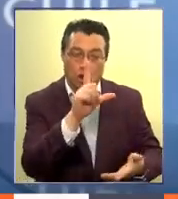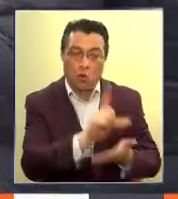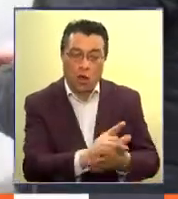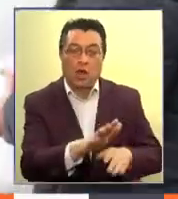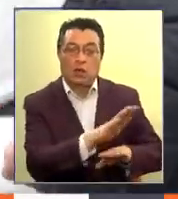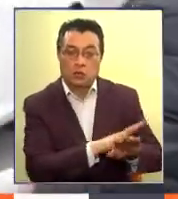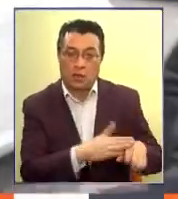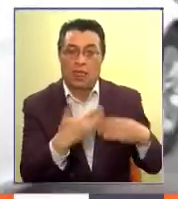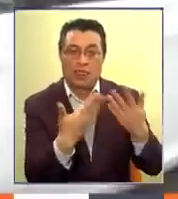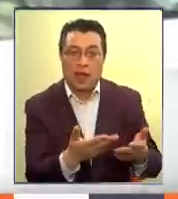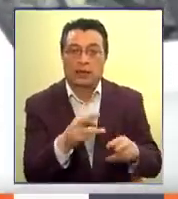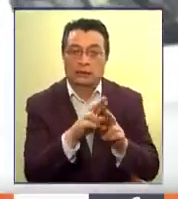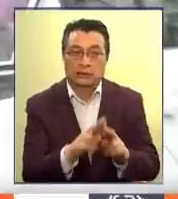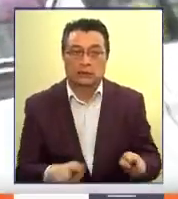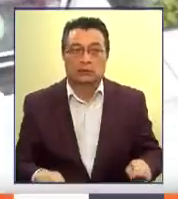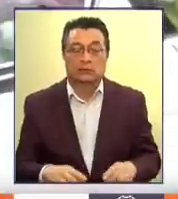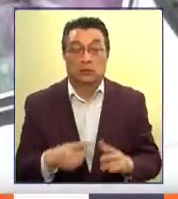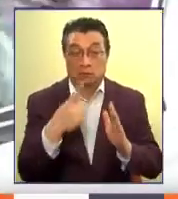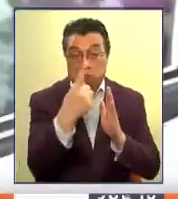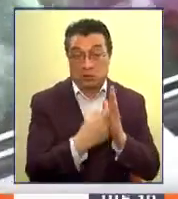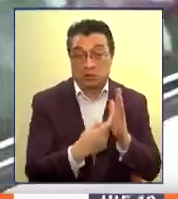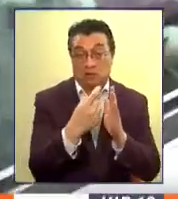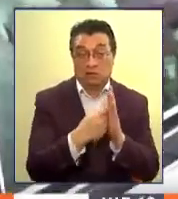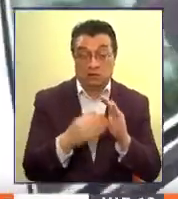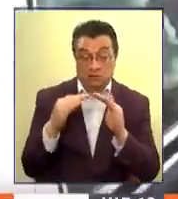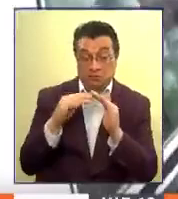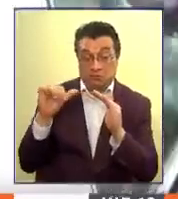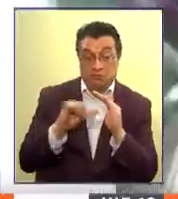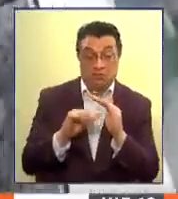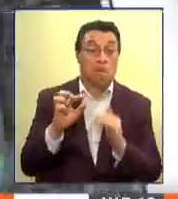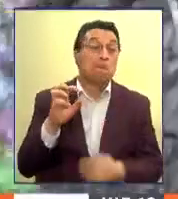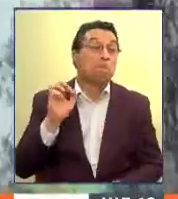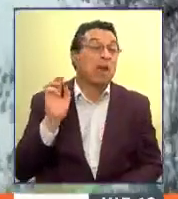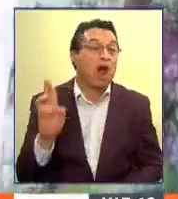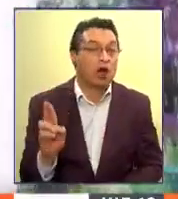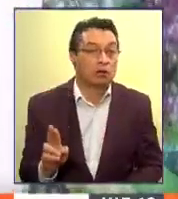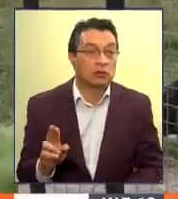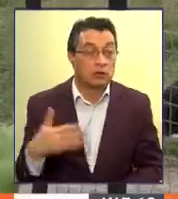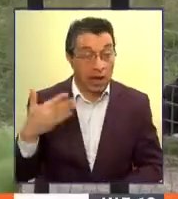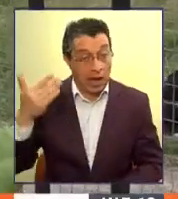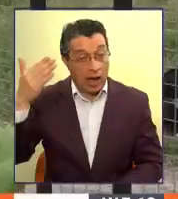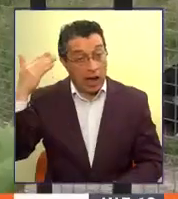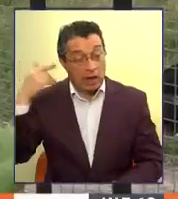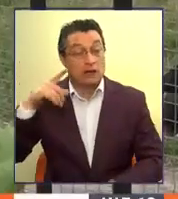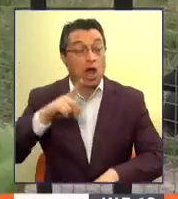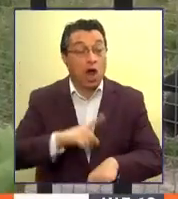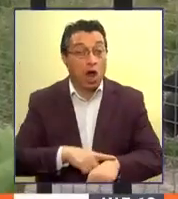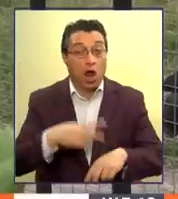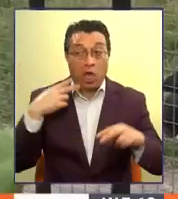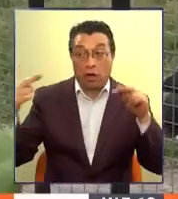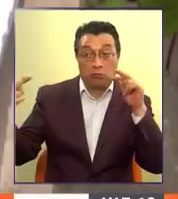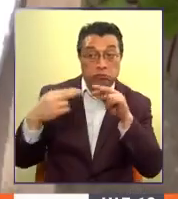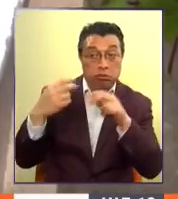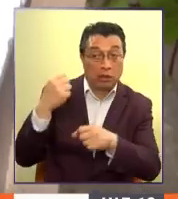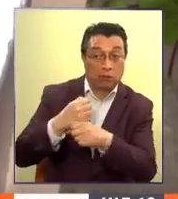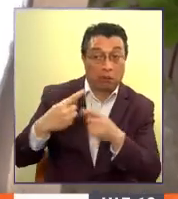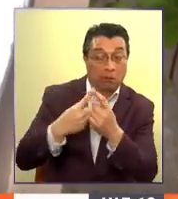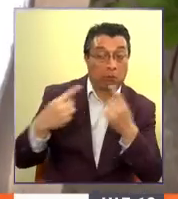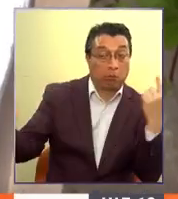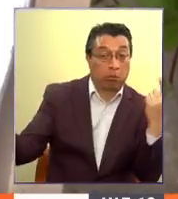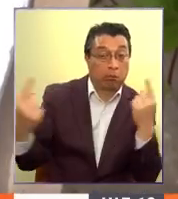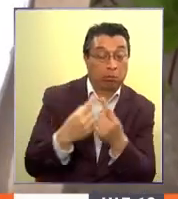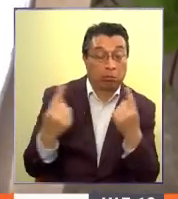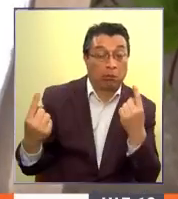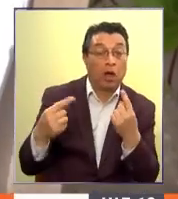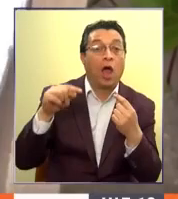darle seguridad. Y estos meses en encierro es peor, porque si antes habían horas en que no veías a tu agresor, ahora es 24